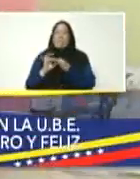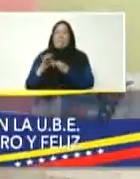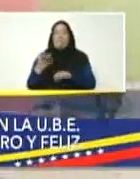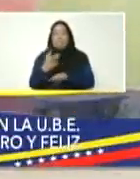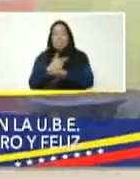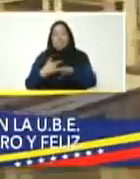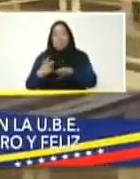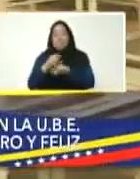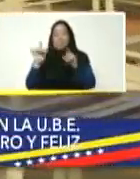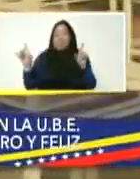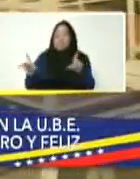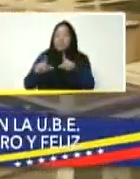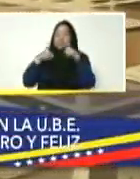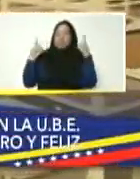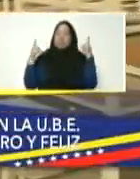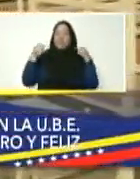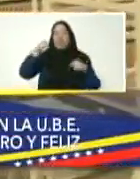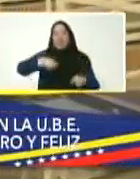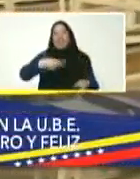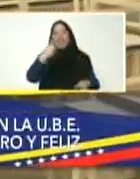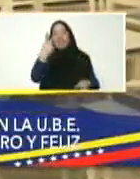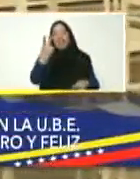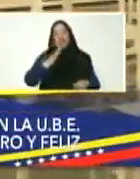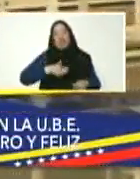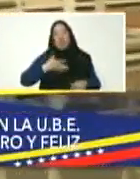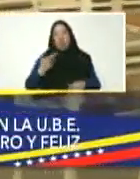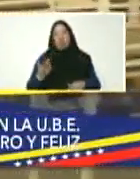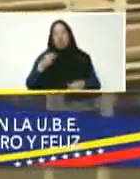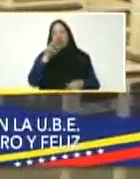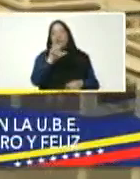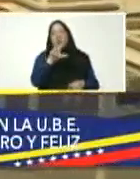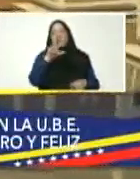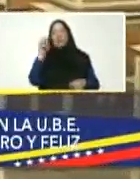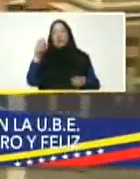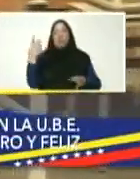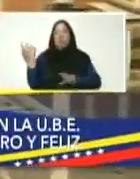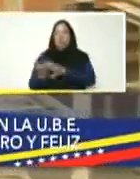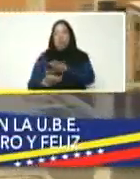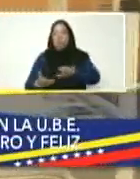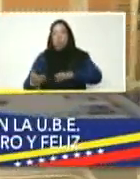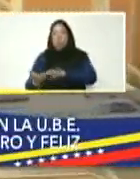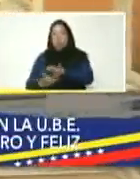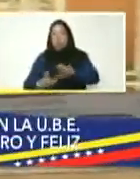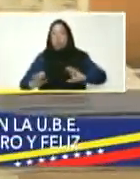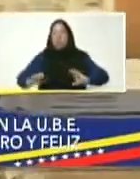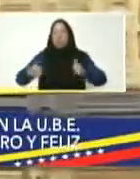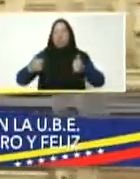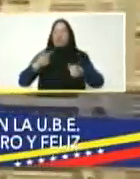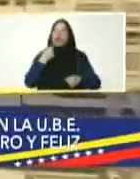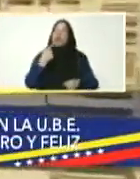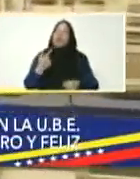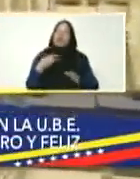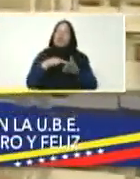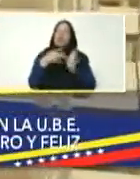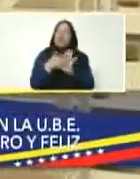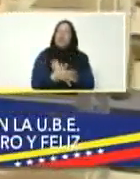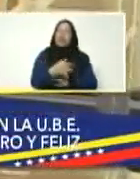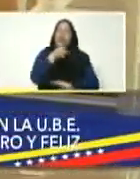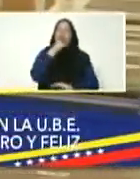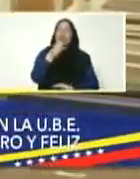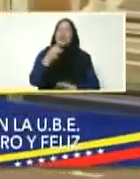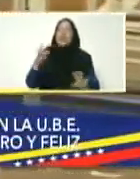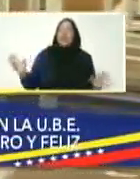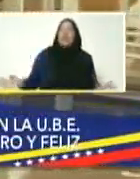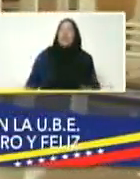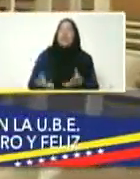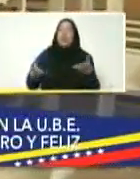Terán, cuente usted, mi presidente, que aquí hay dos motores de 300 caballos de fuerza llevando ese gran barco que es la suprema felicidad de